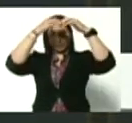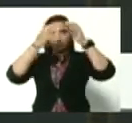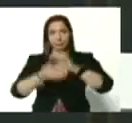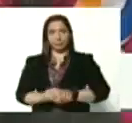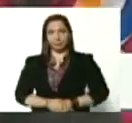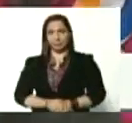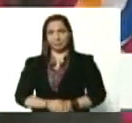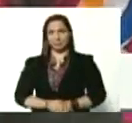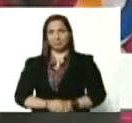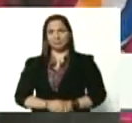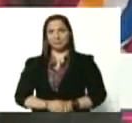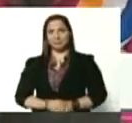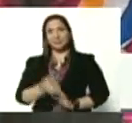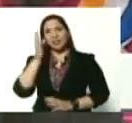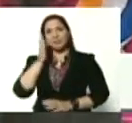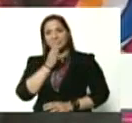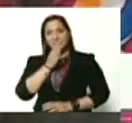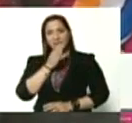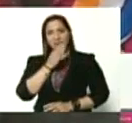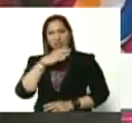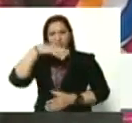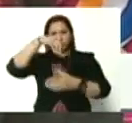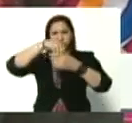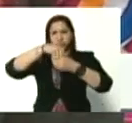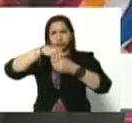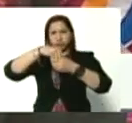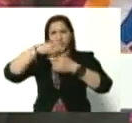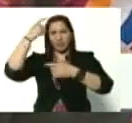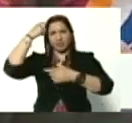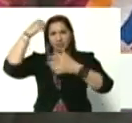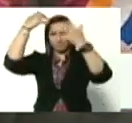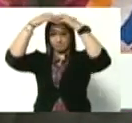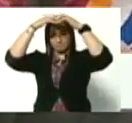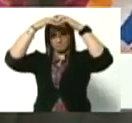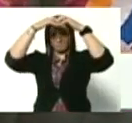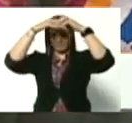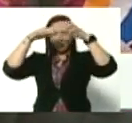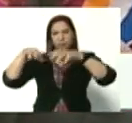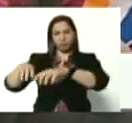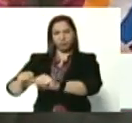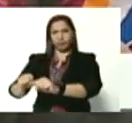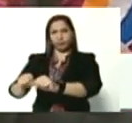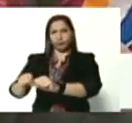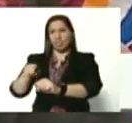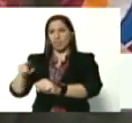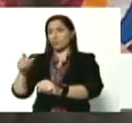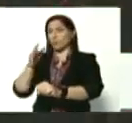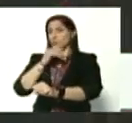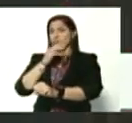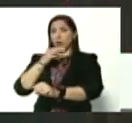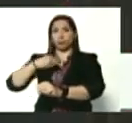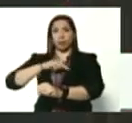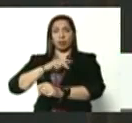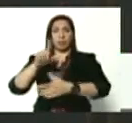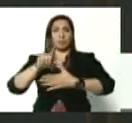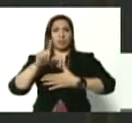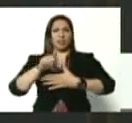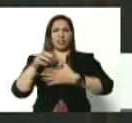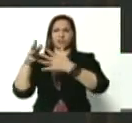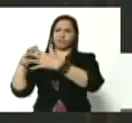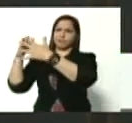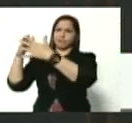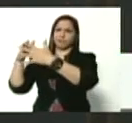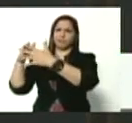le ha metido en la cabeza a la gente mexicana la clase dominante que ellos no son de nuestra américa sino de norteamérica